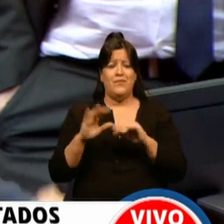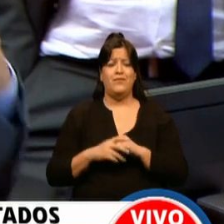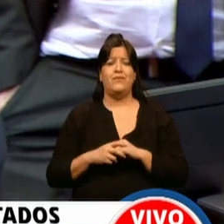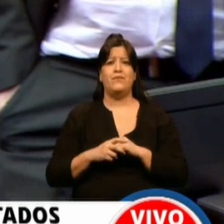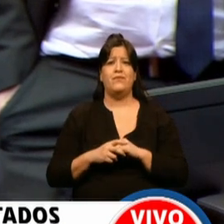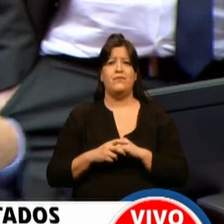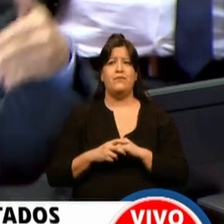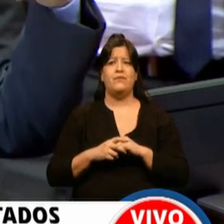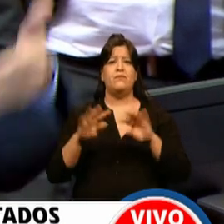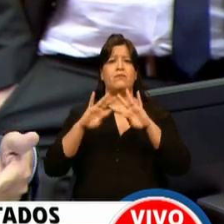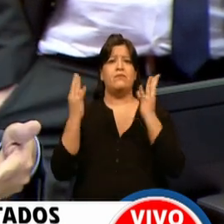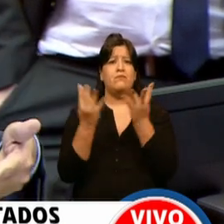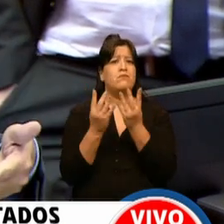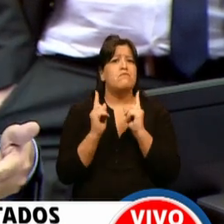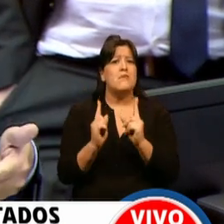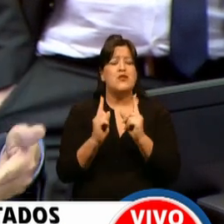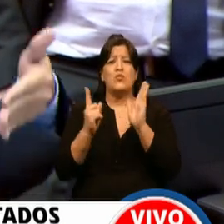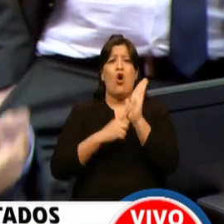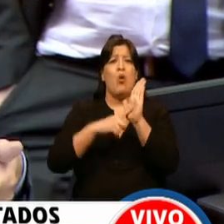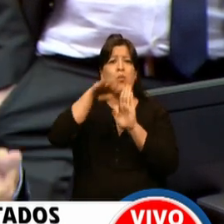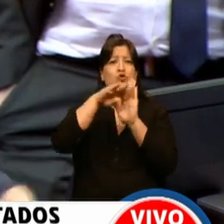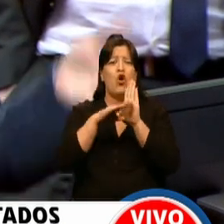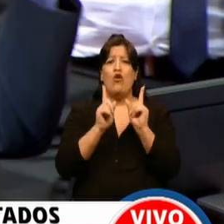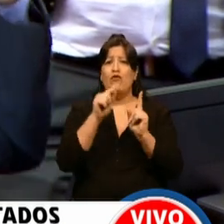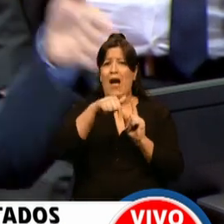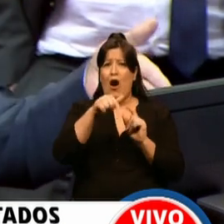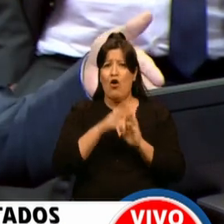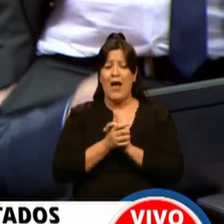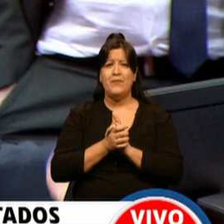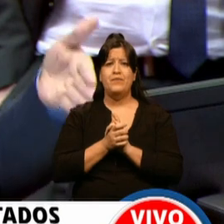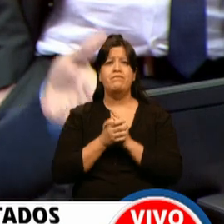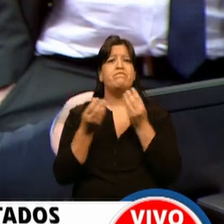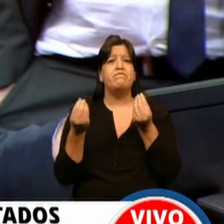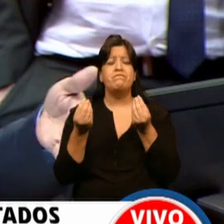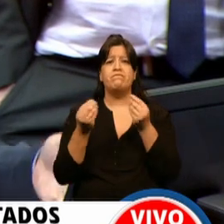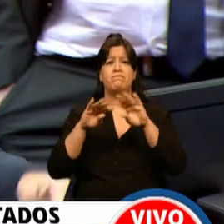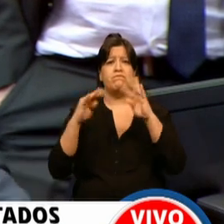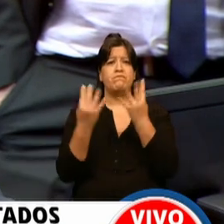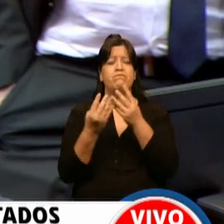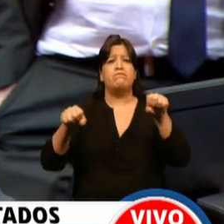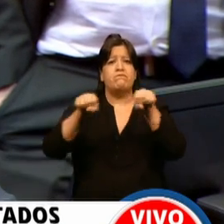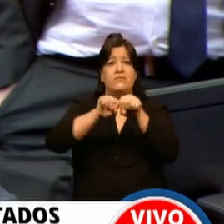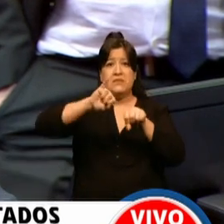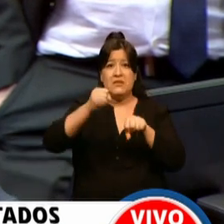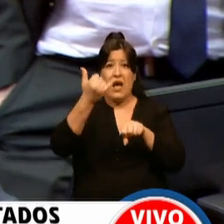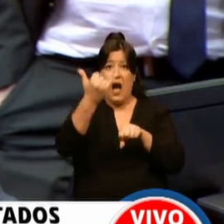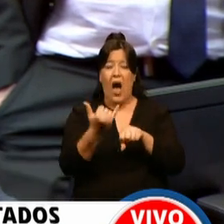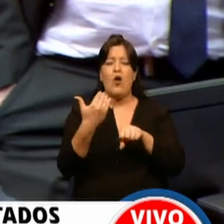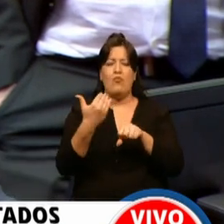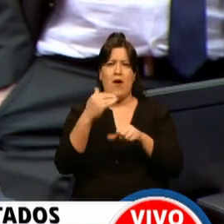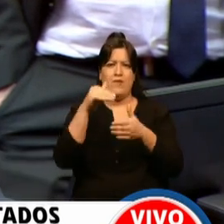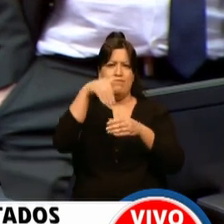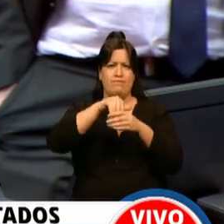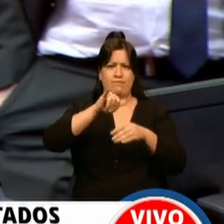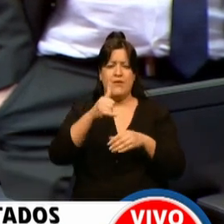el recinto tal como dice el protocolo vigente es el reciento de lo veo diputada